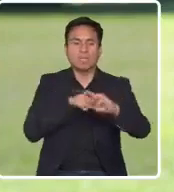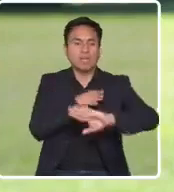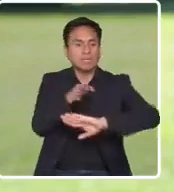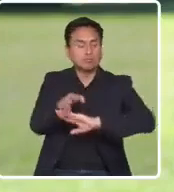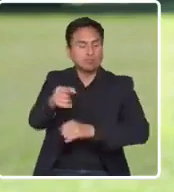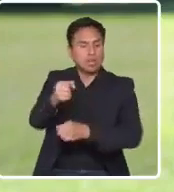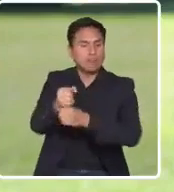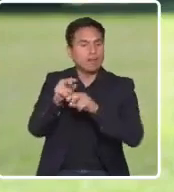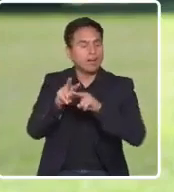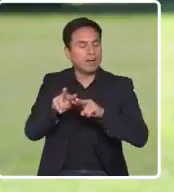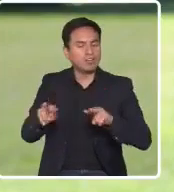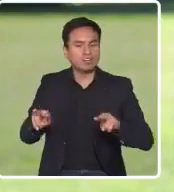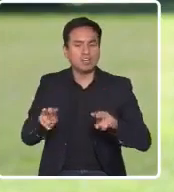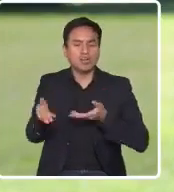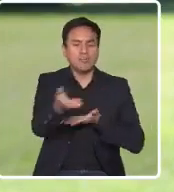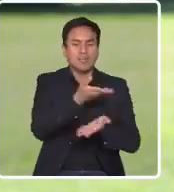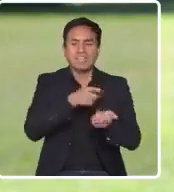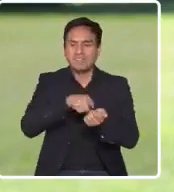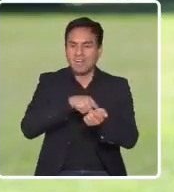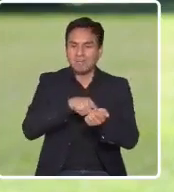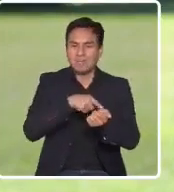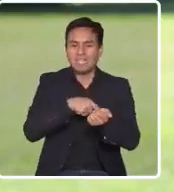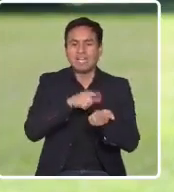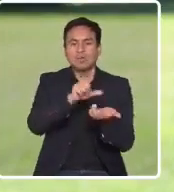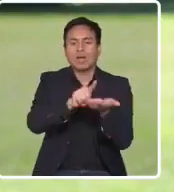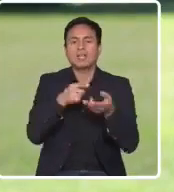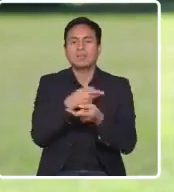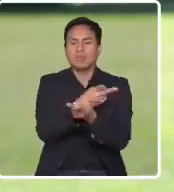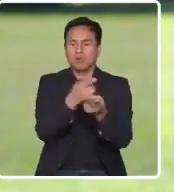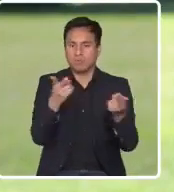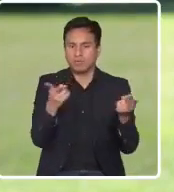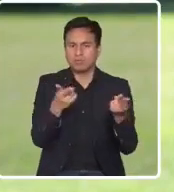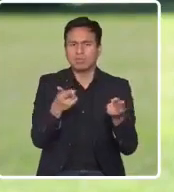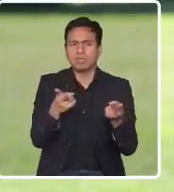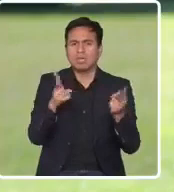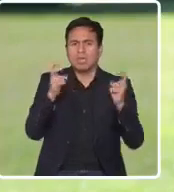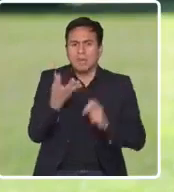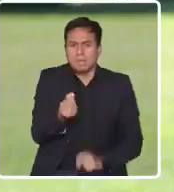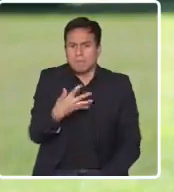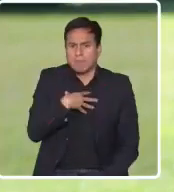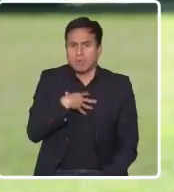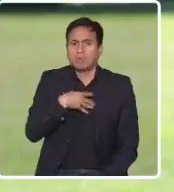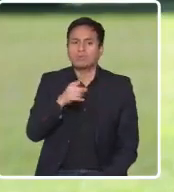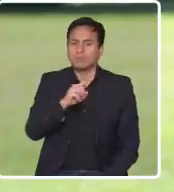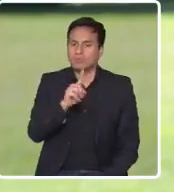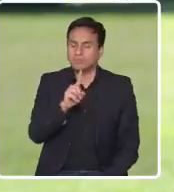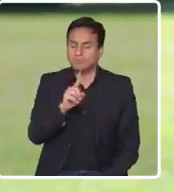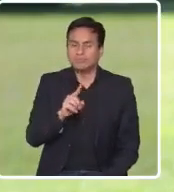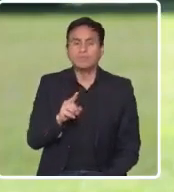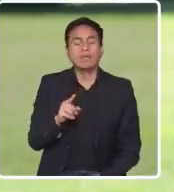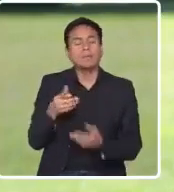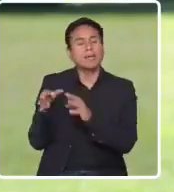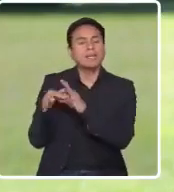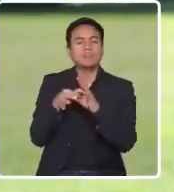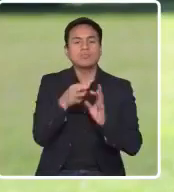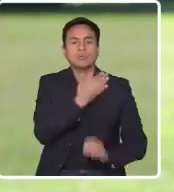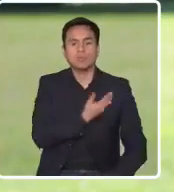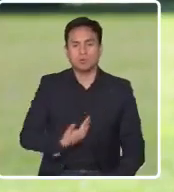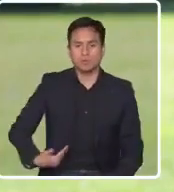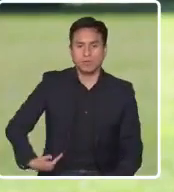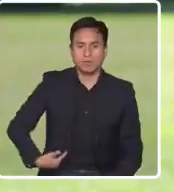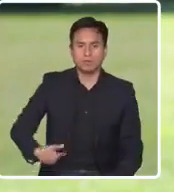sus trabajos, a compartir con sus familias en los espacios públicos sin ningún tipo de temor. Para eso está el